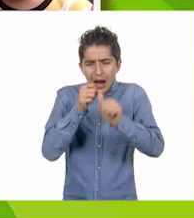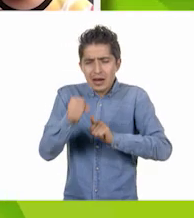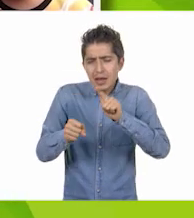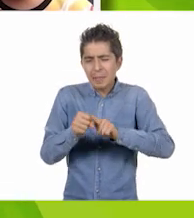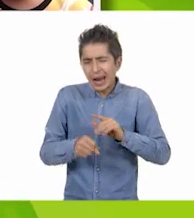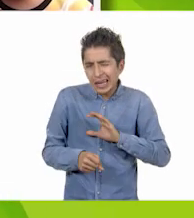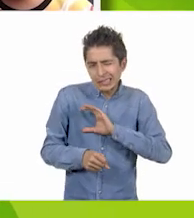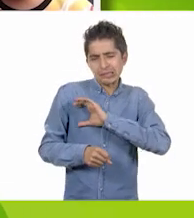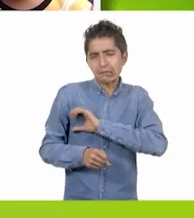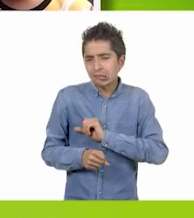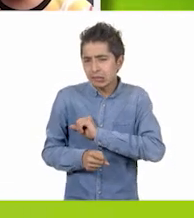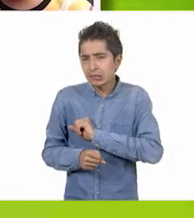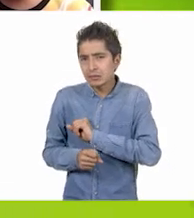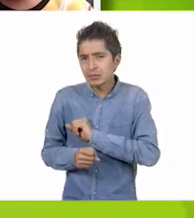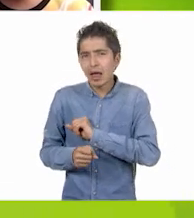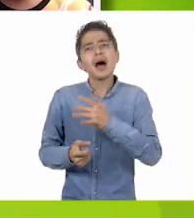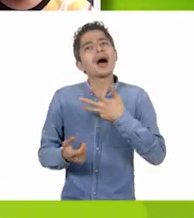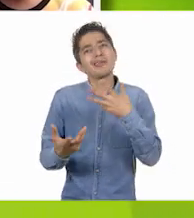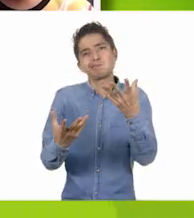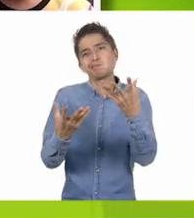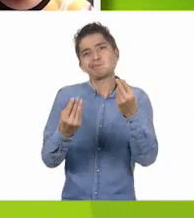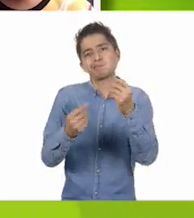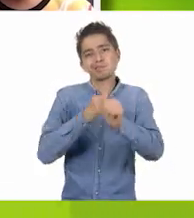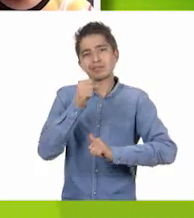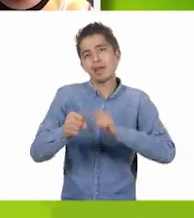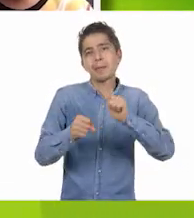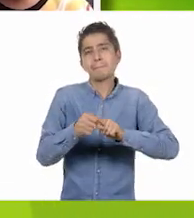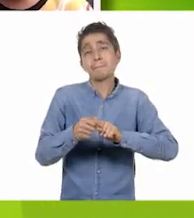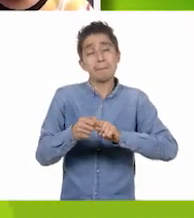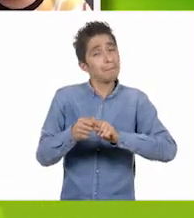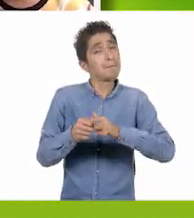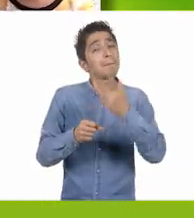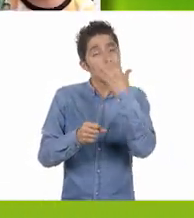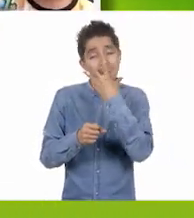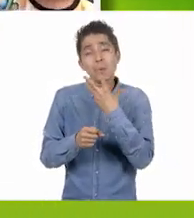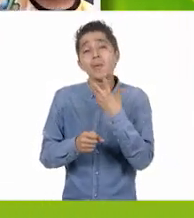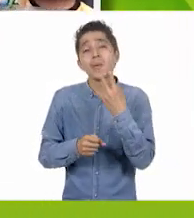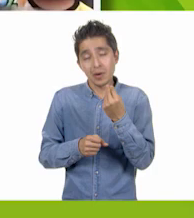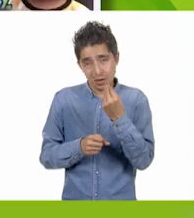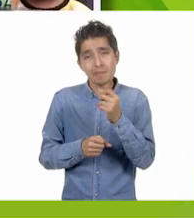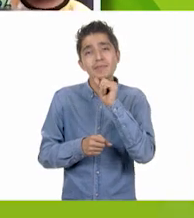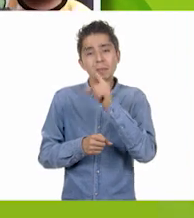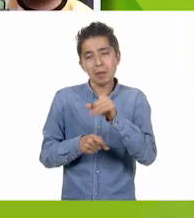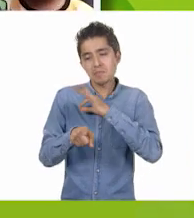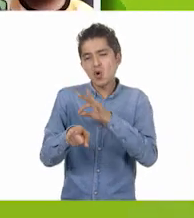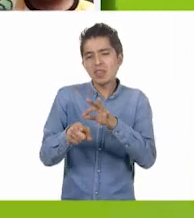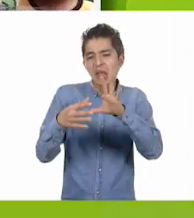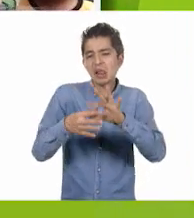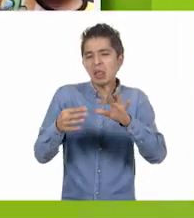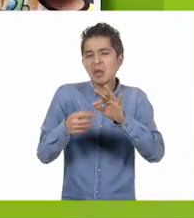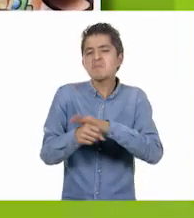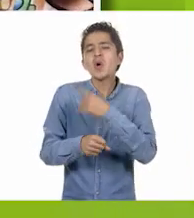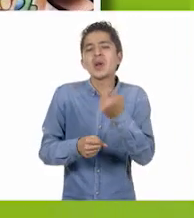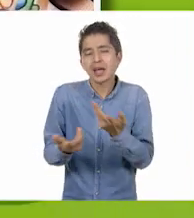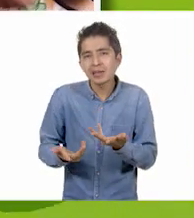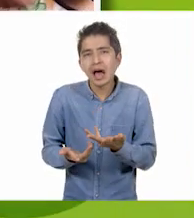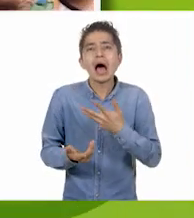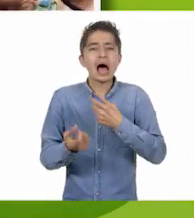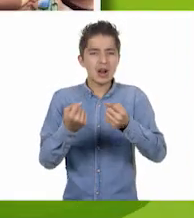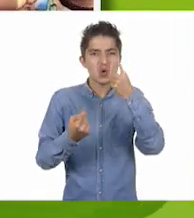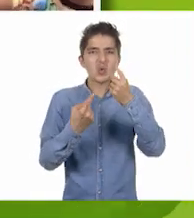favorito. Hay muchos animales bien bonitos y puede haber muchas razones. Hay animales que